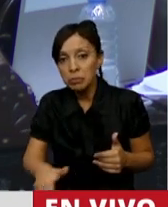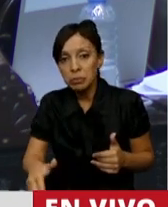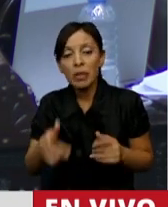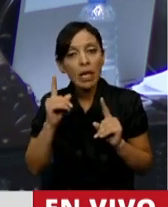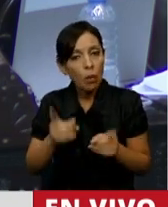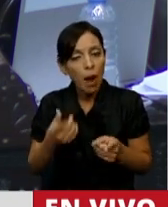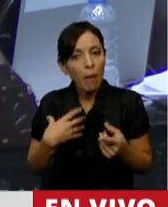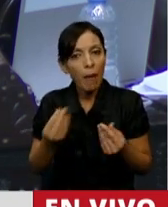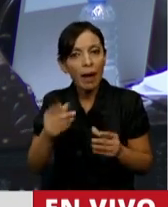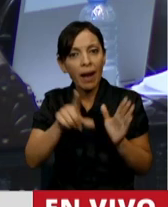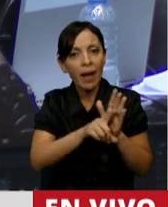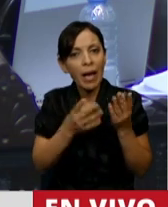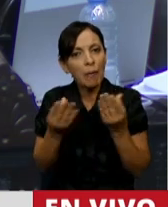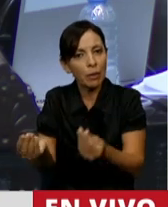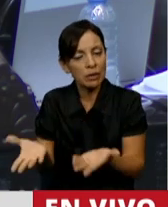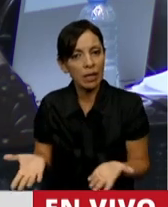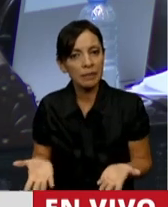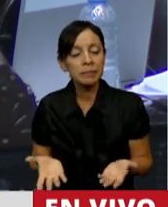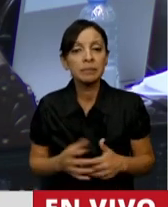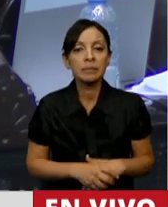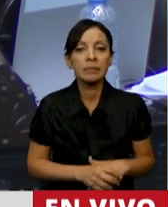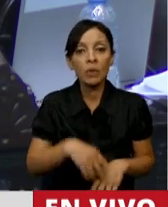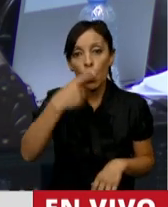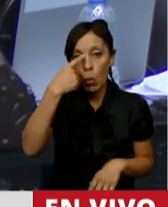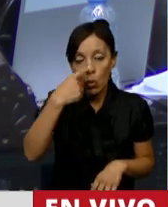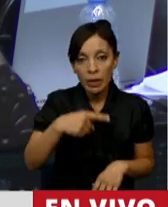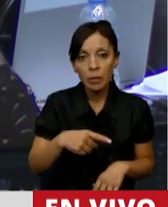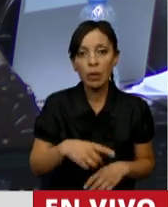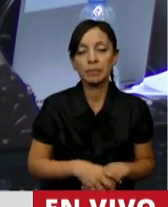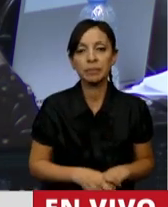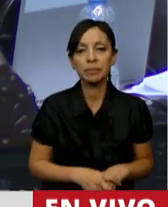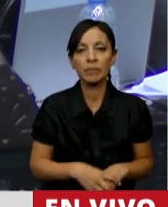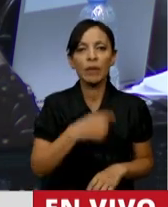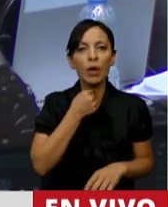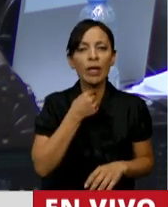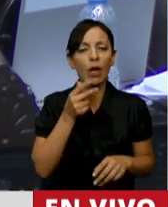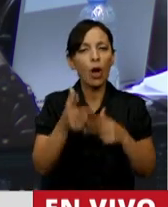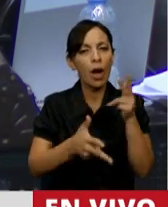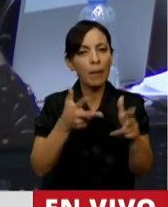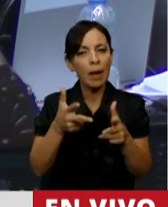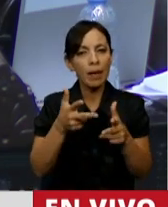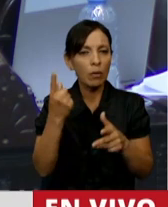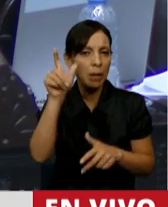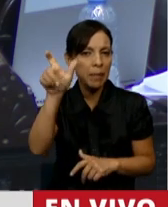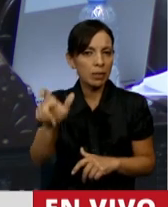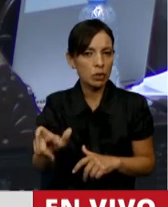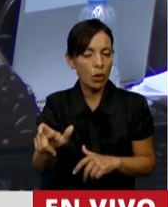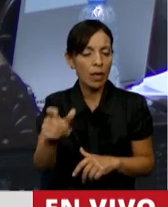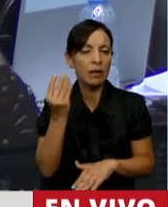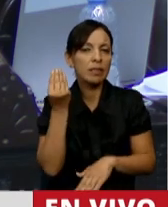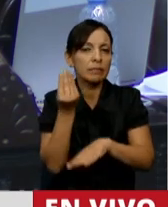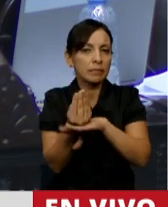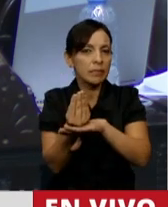1000 días. Y por último, y para ir terminando, señor presidente, quiero nombrar a alguien que